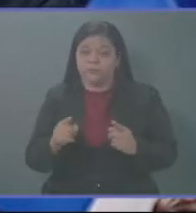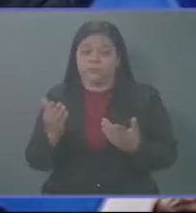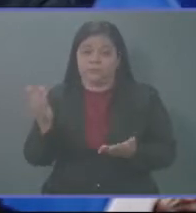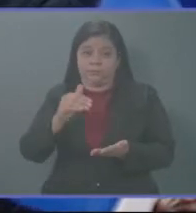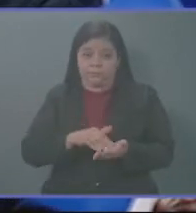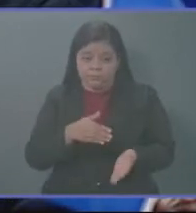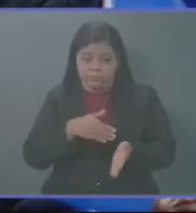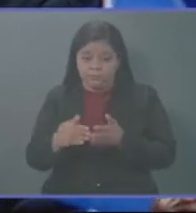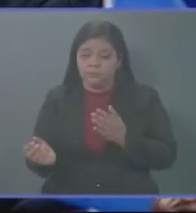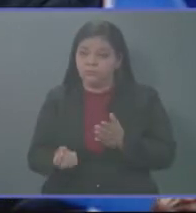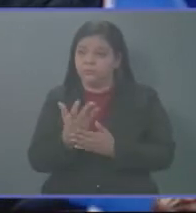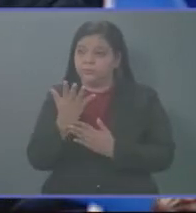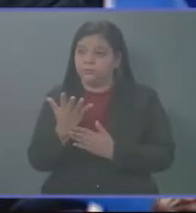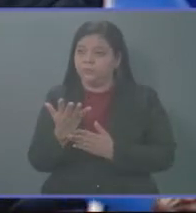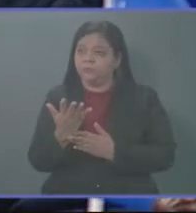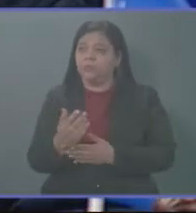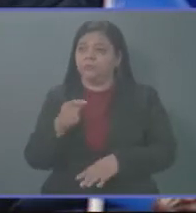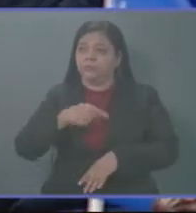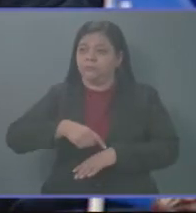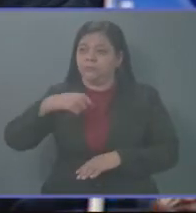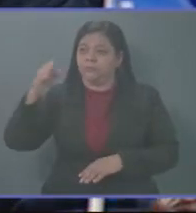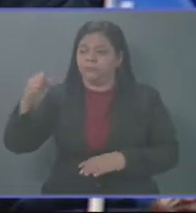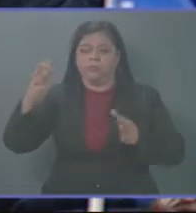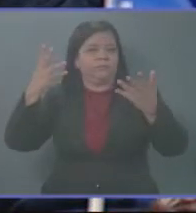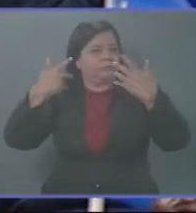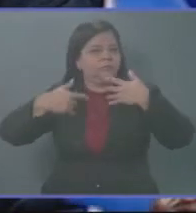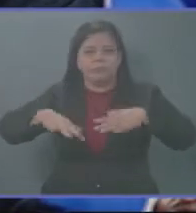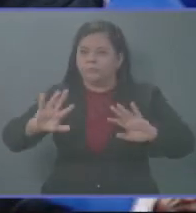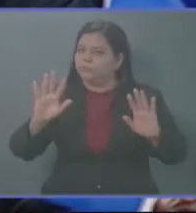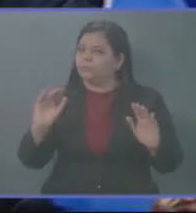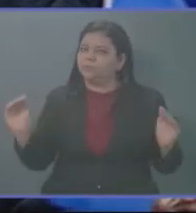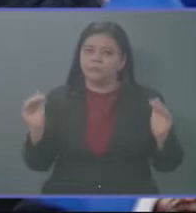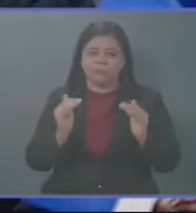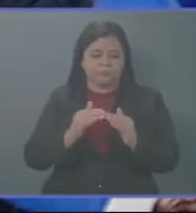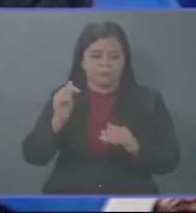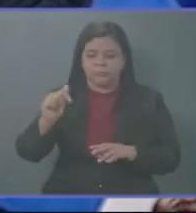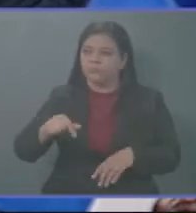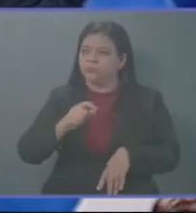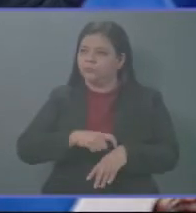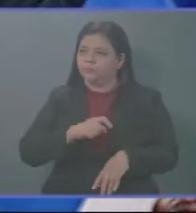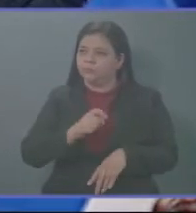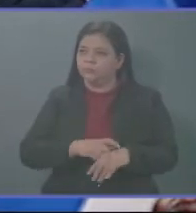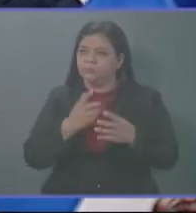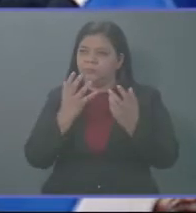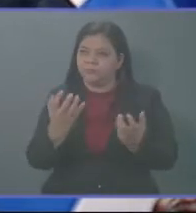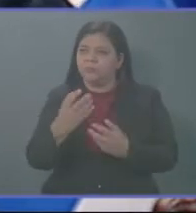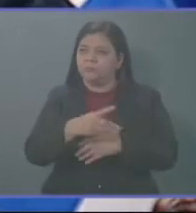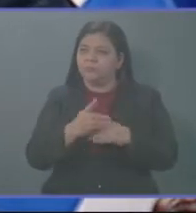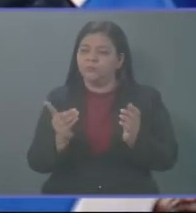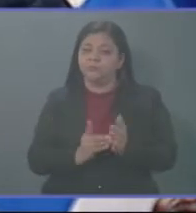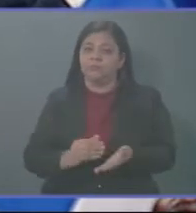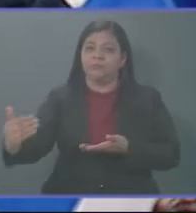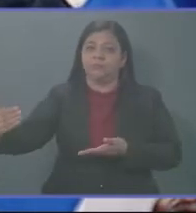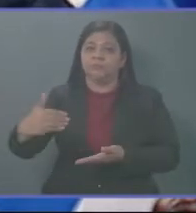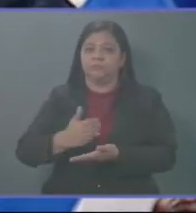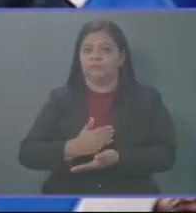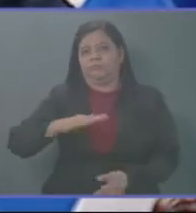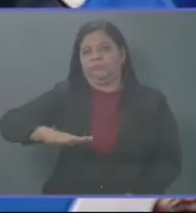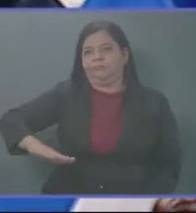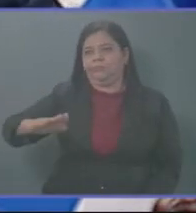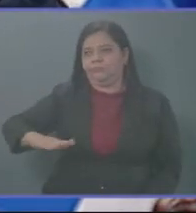nueva, después de un receso, es natural que pase lo que está pasando en este instante. Pero bien,